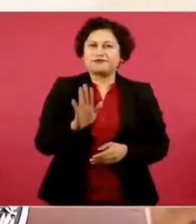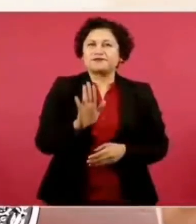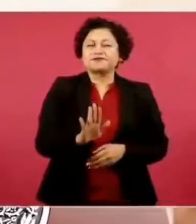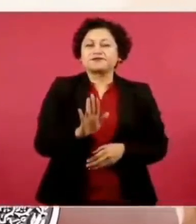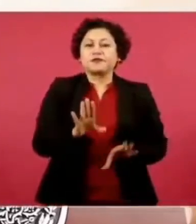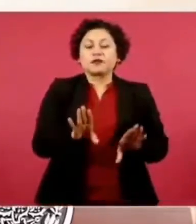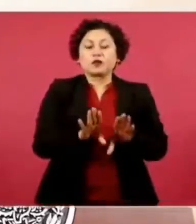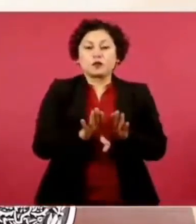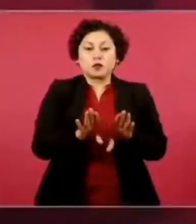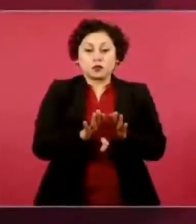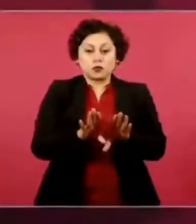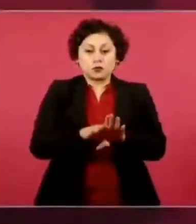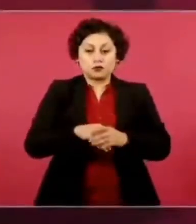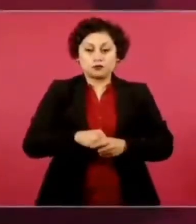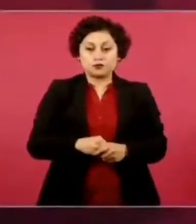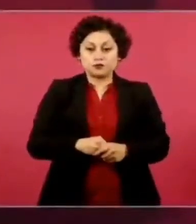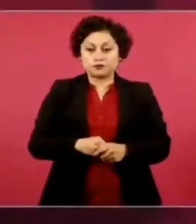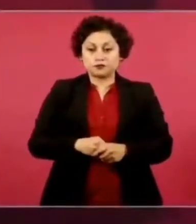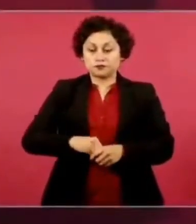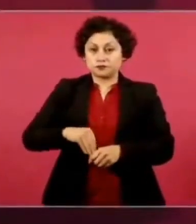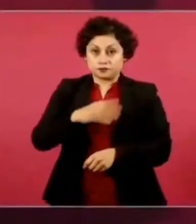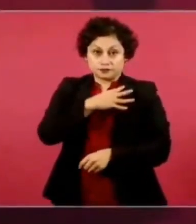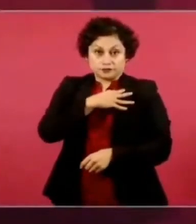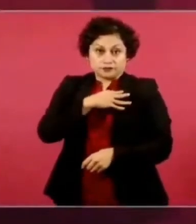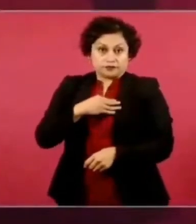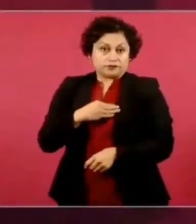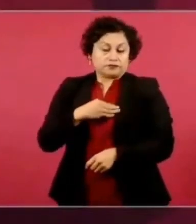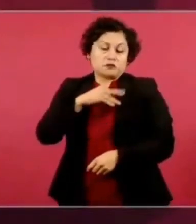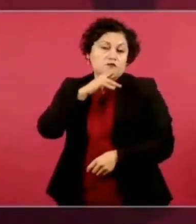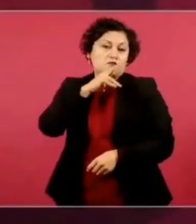como los hijos predilectos